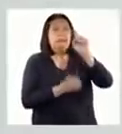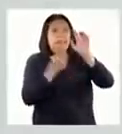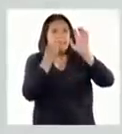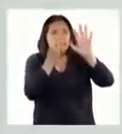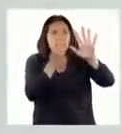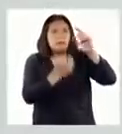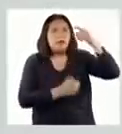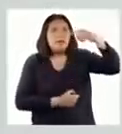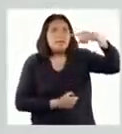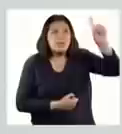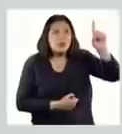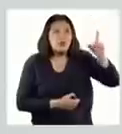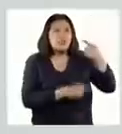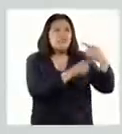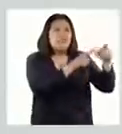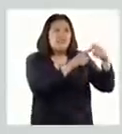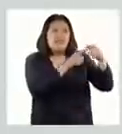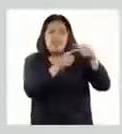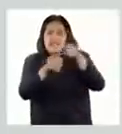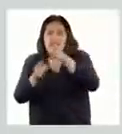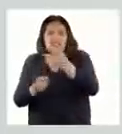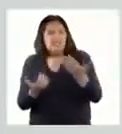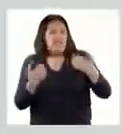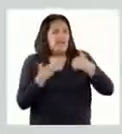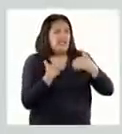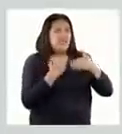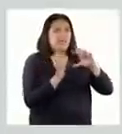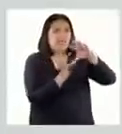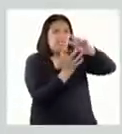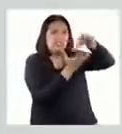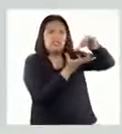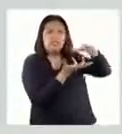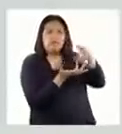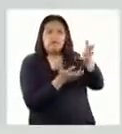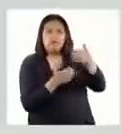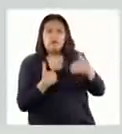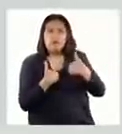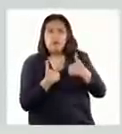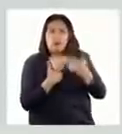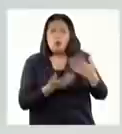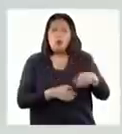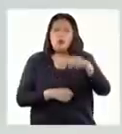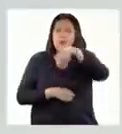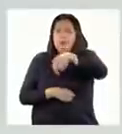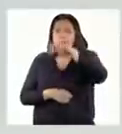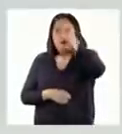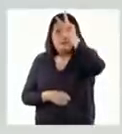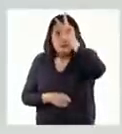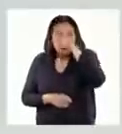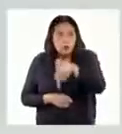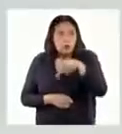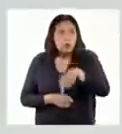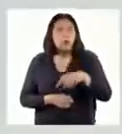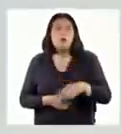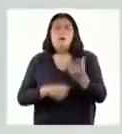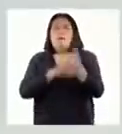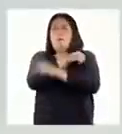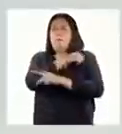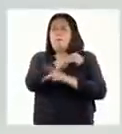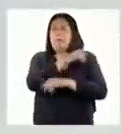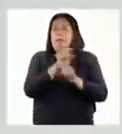7 millones de especies de animales en el mundo. Y en el Perú, que es un